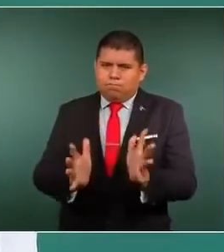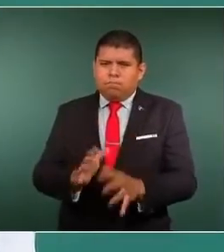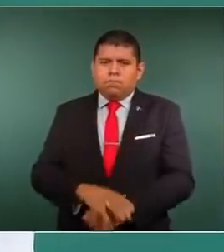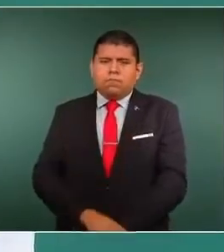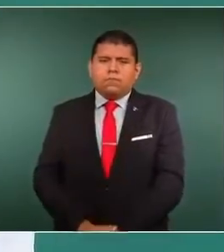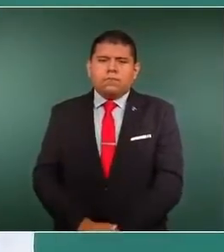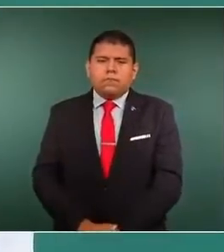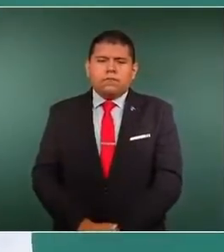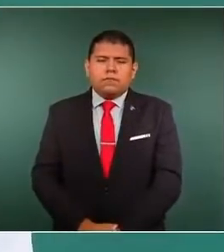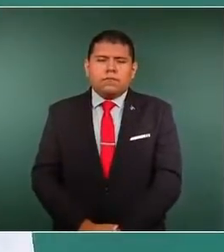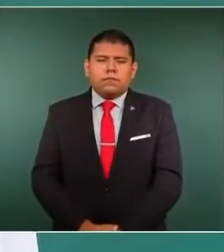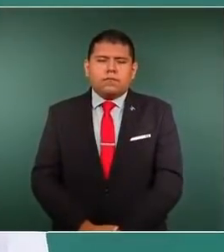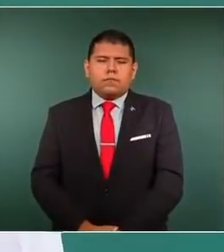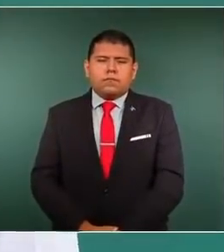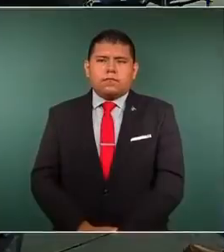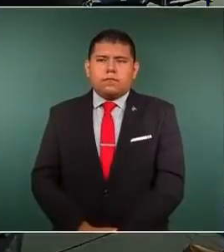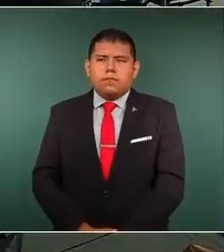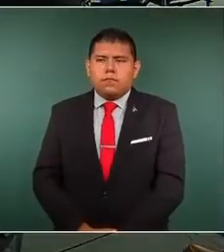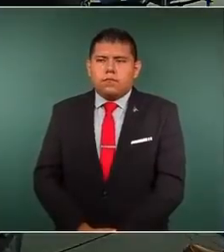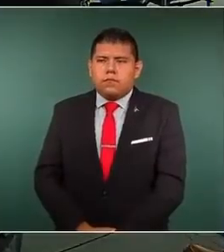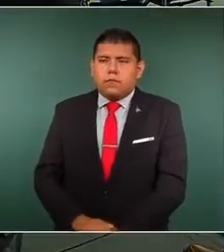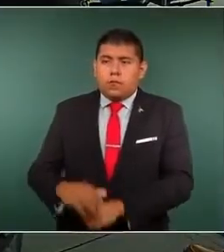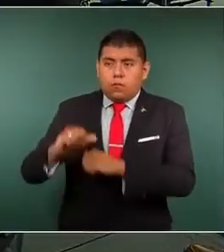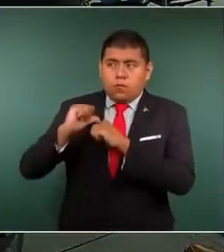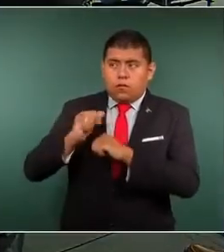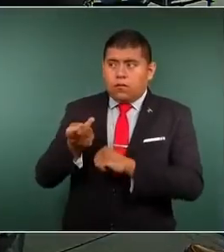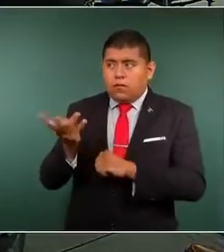entonces ya no se dan malos ejemplos